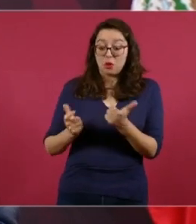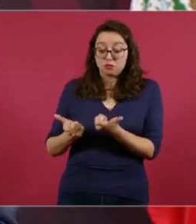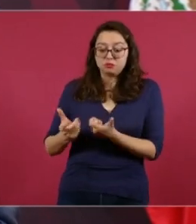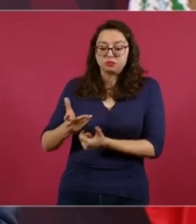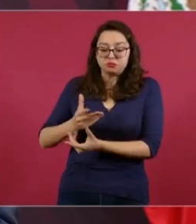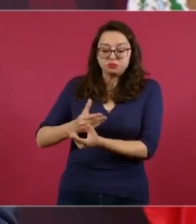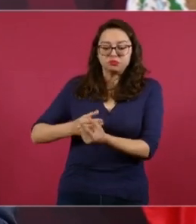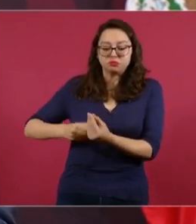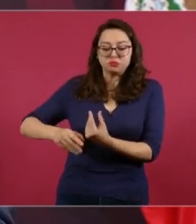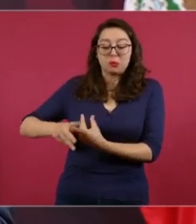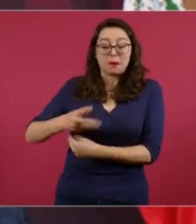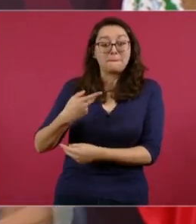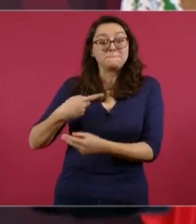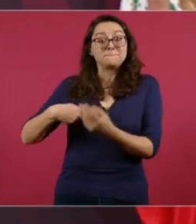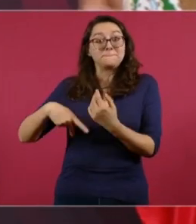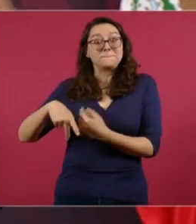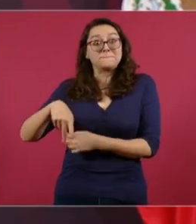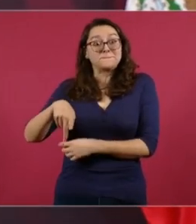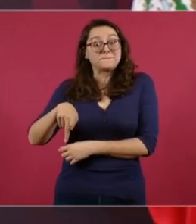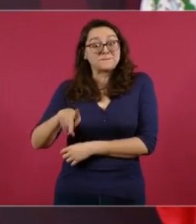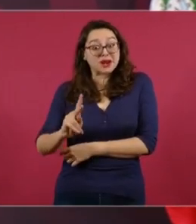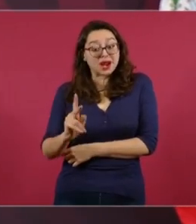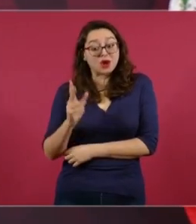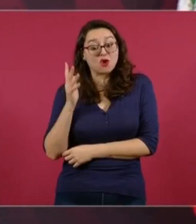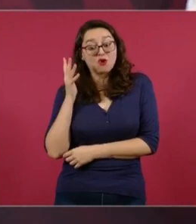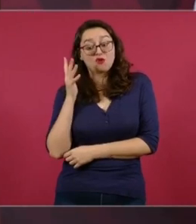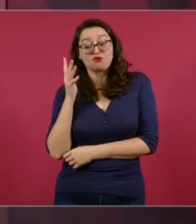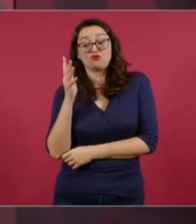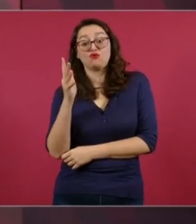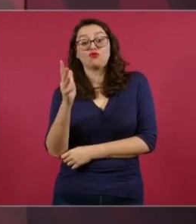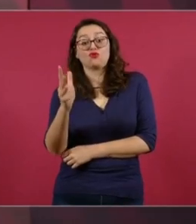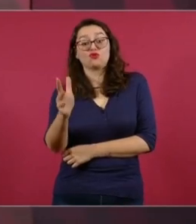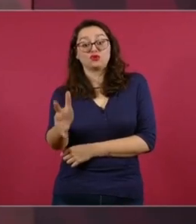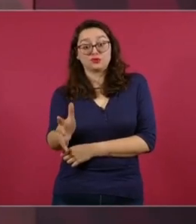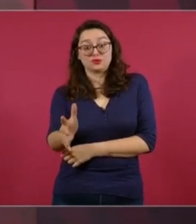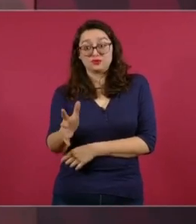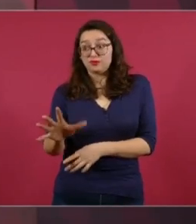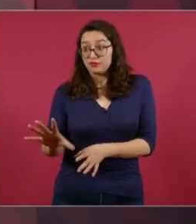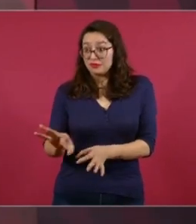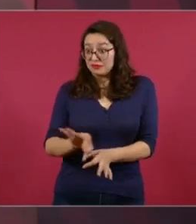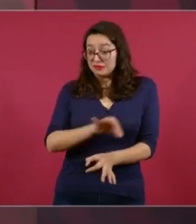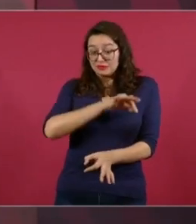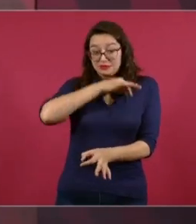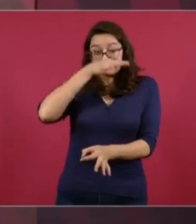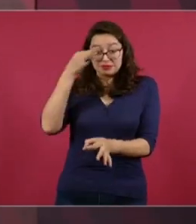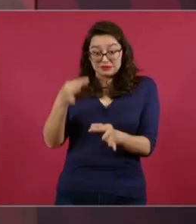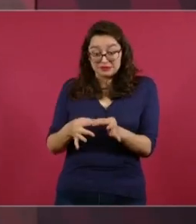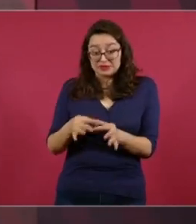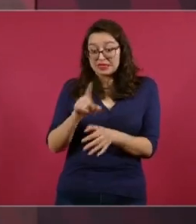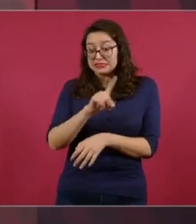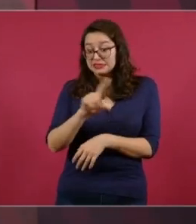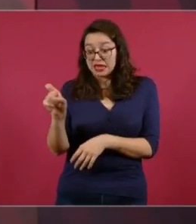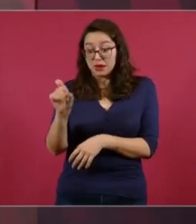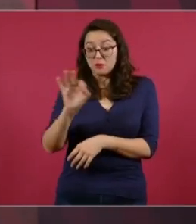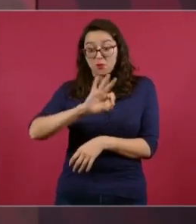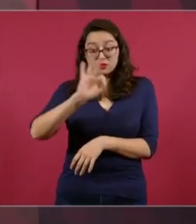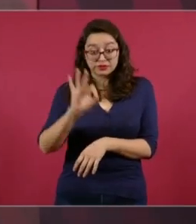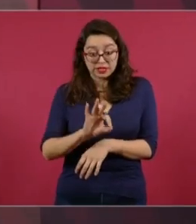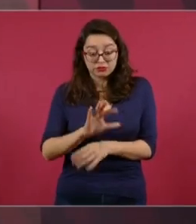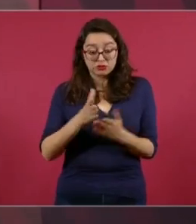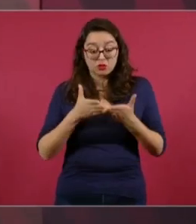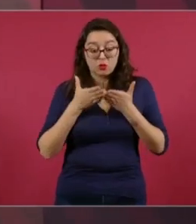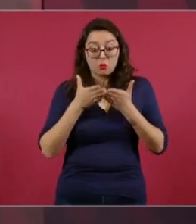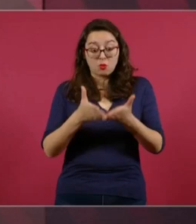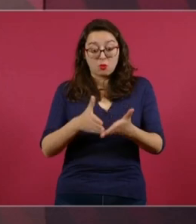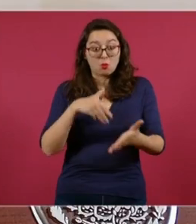plazo, cuando ya estén completamente terminados los puertos.